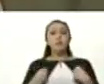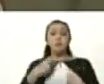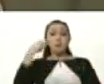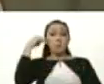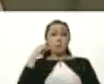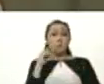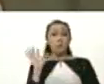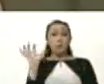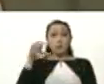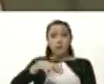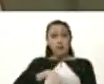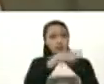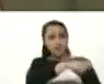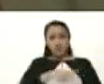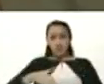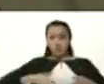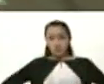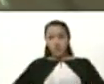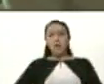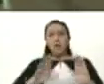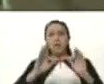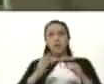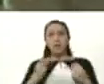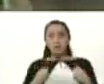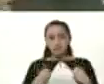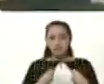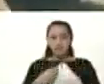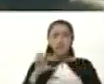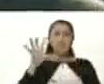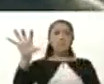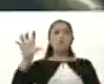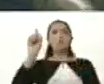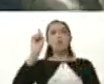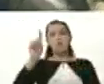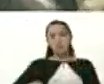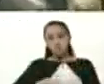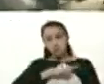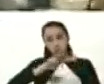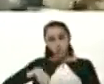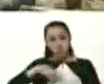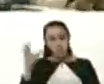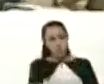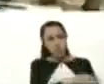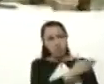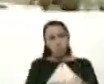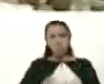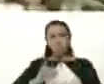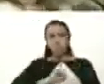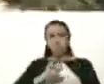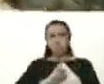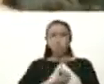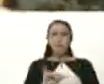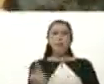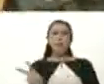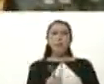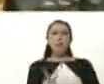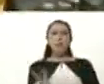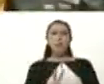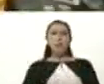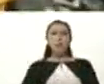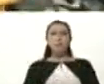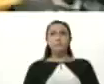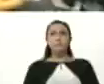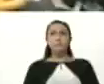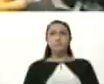Bolívar, que vivan los bolivarenses, que viva Venezuela y que viva nuestra música venezolana. Es todo